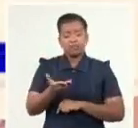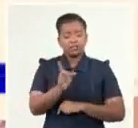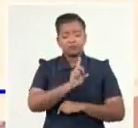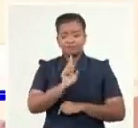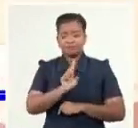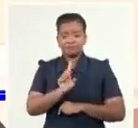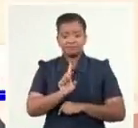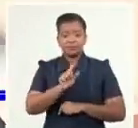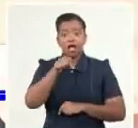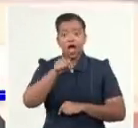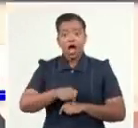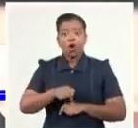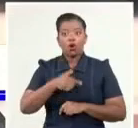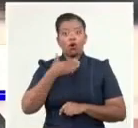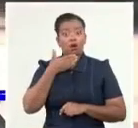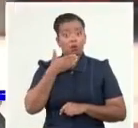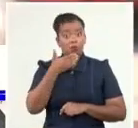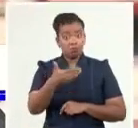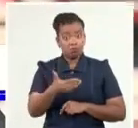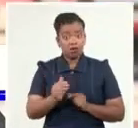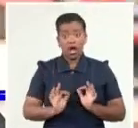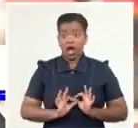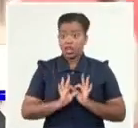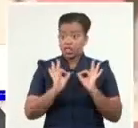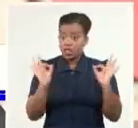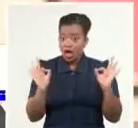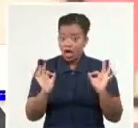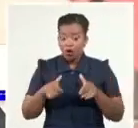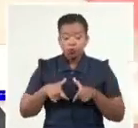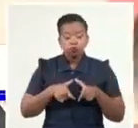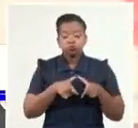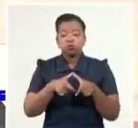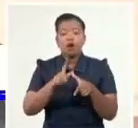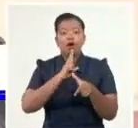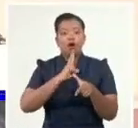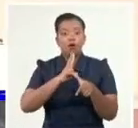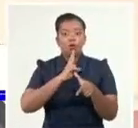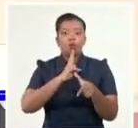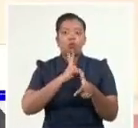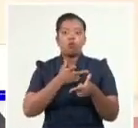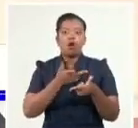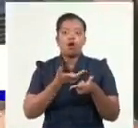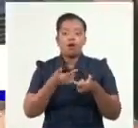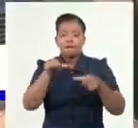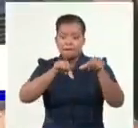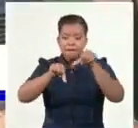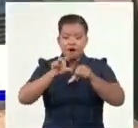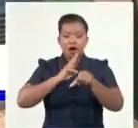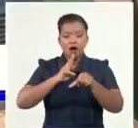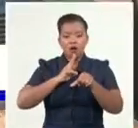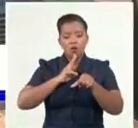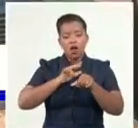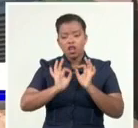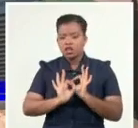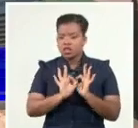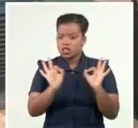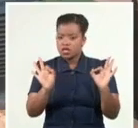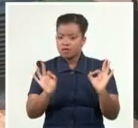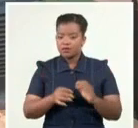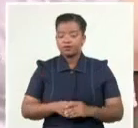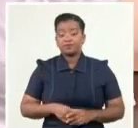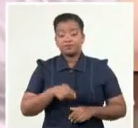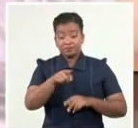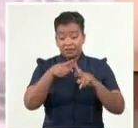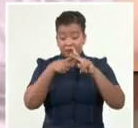mucho. Ahora tiene buena calidad, tiene buena presión. Le están echando todos los productos que lleva. Esta inversión